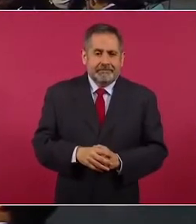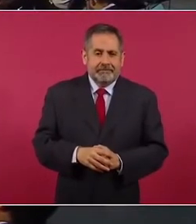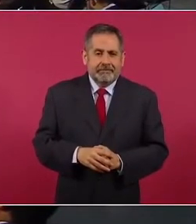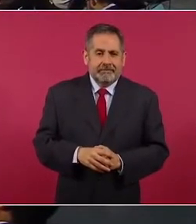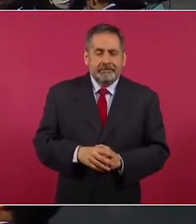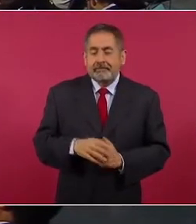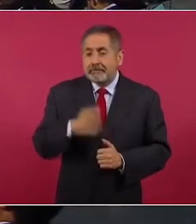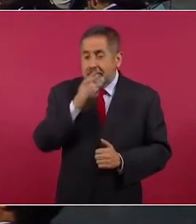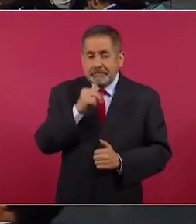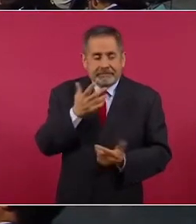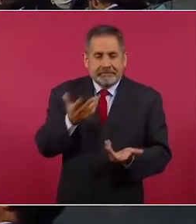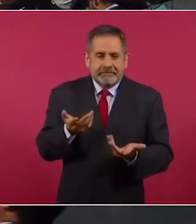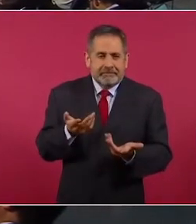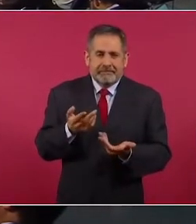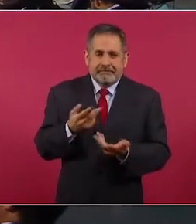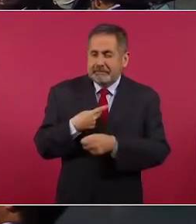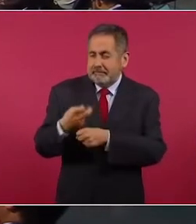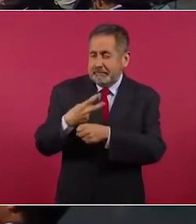tendría yo que